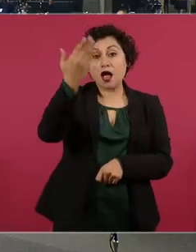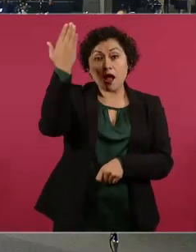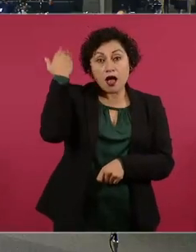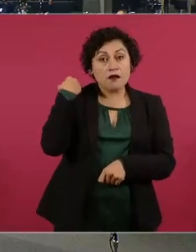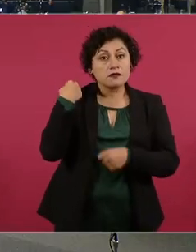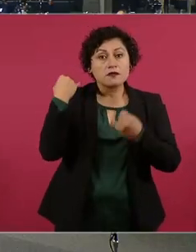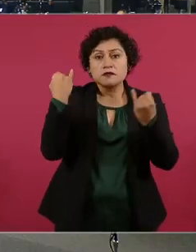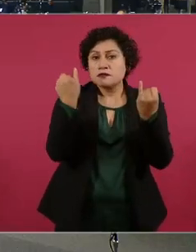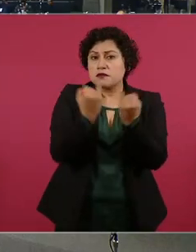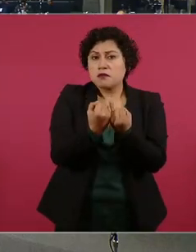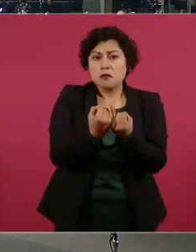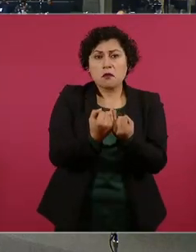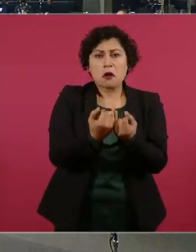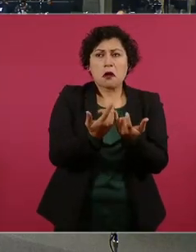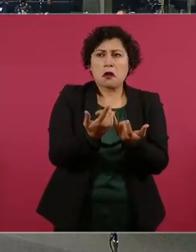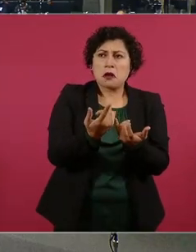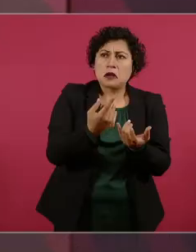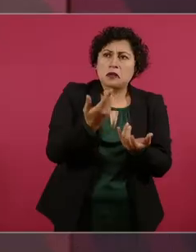electorales